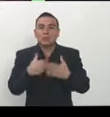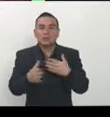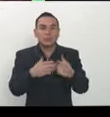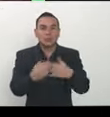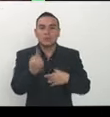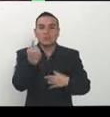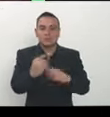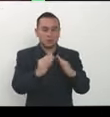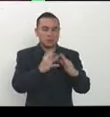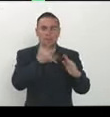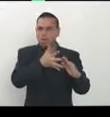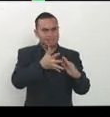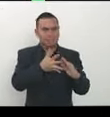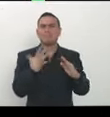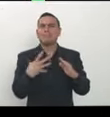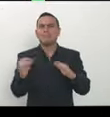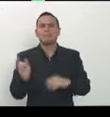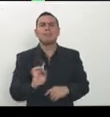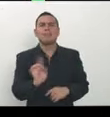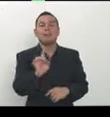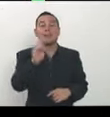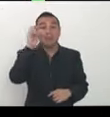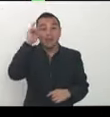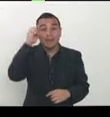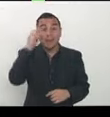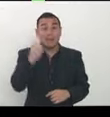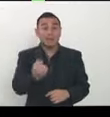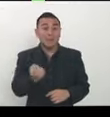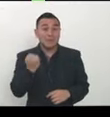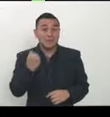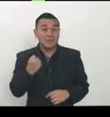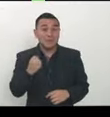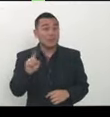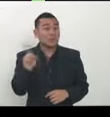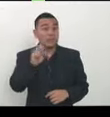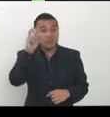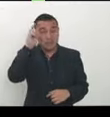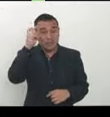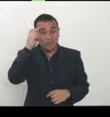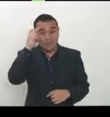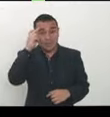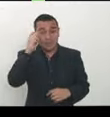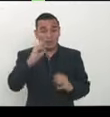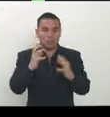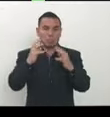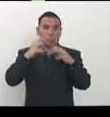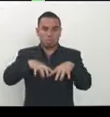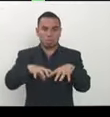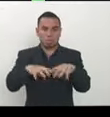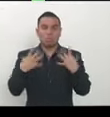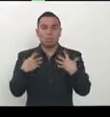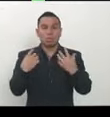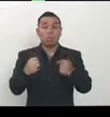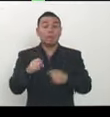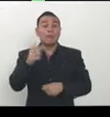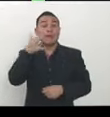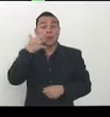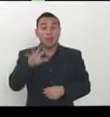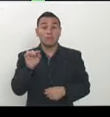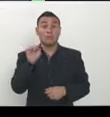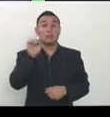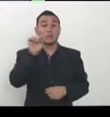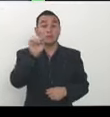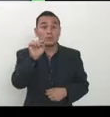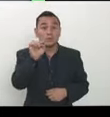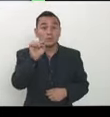calle, cuando lo importante de esto no es solo evitar el pico y que se colapsen los hospitales. Es que si tú, José